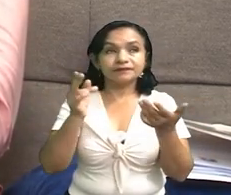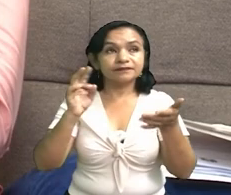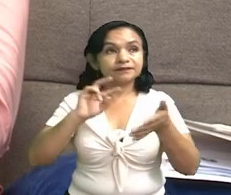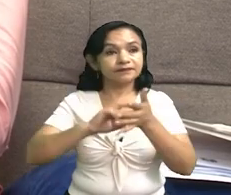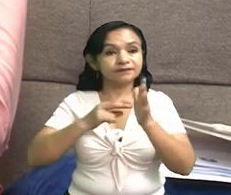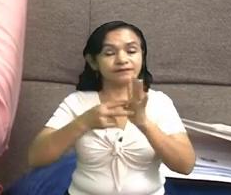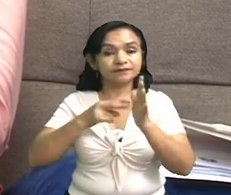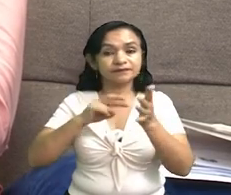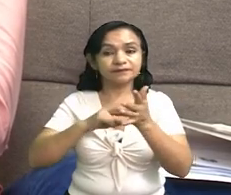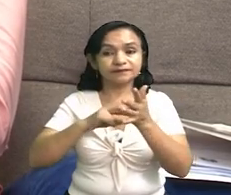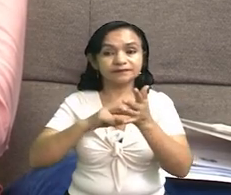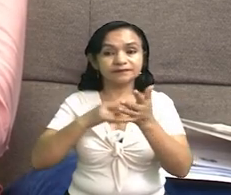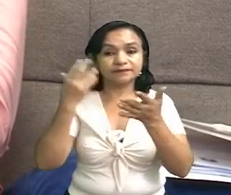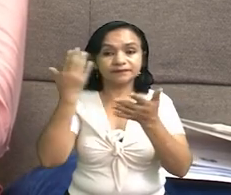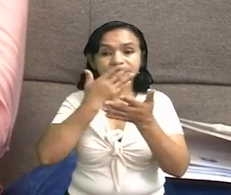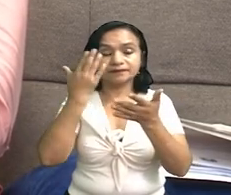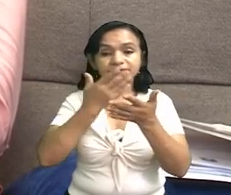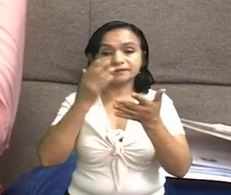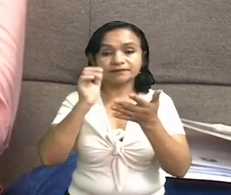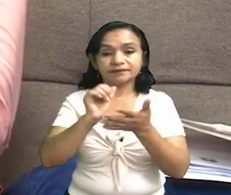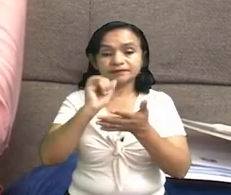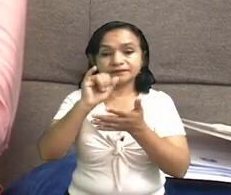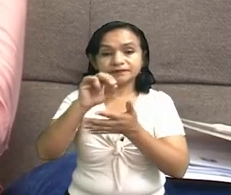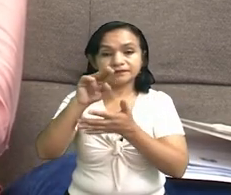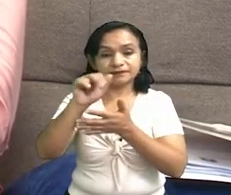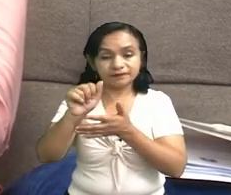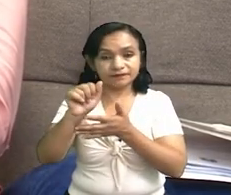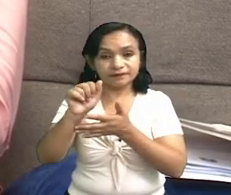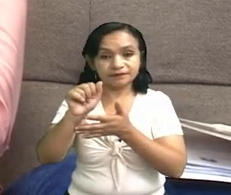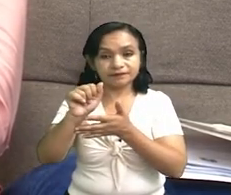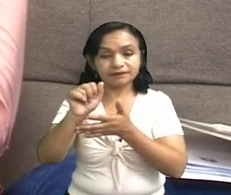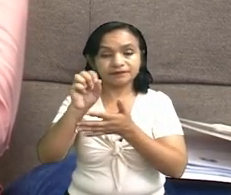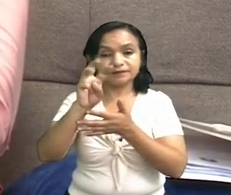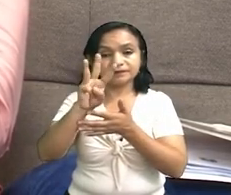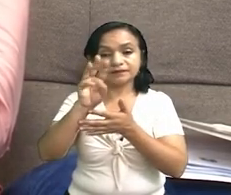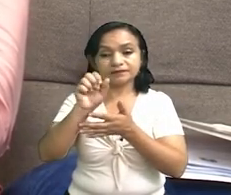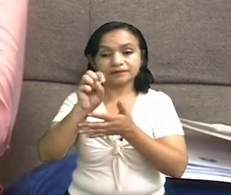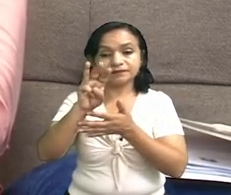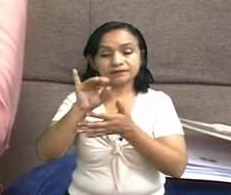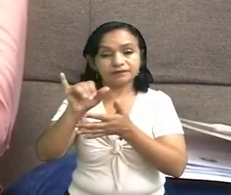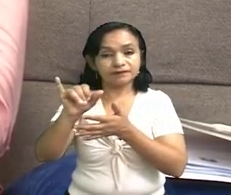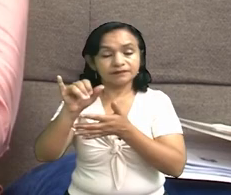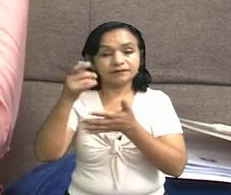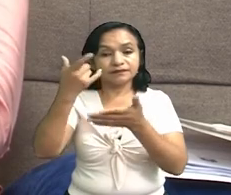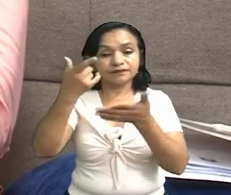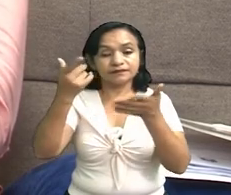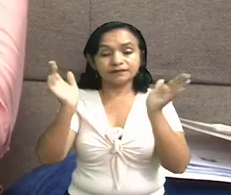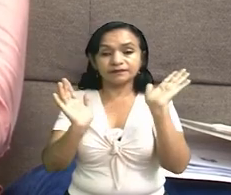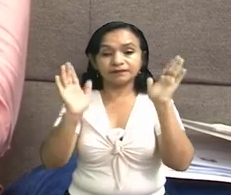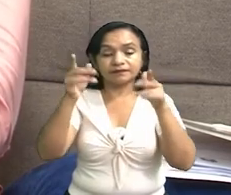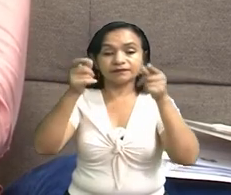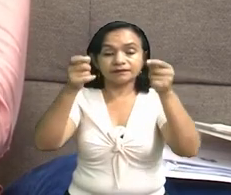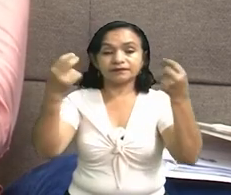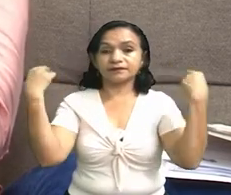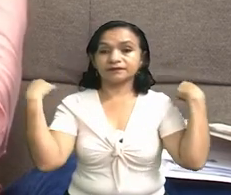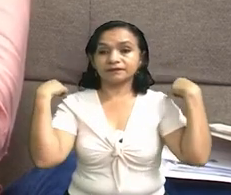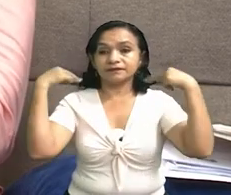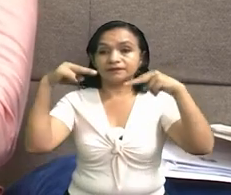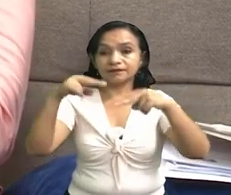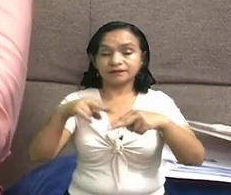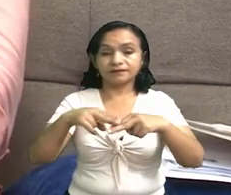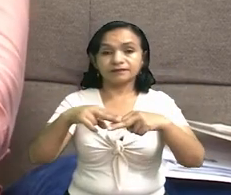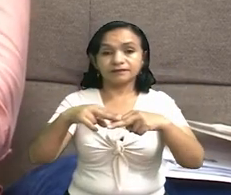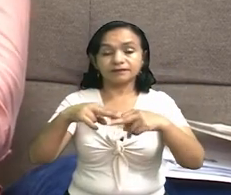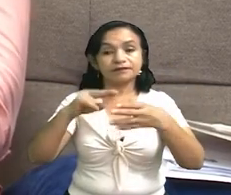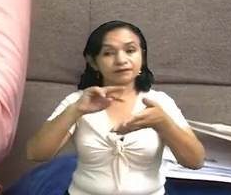es la Academia AINA, que es la Academia de Huawei, para certificar a los profesores. Y eso, pues